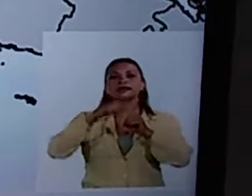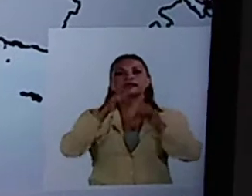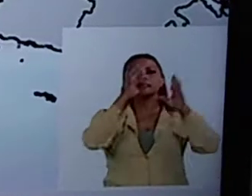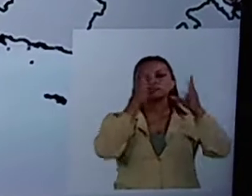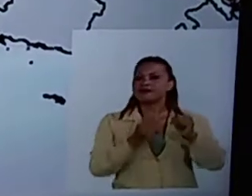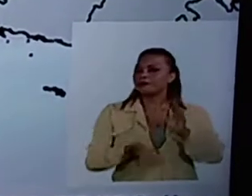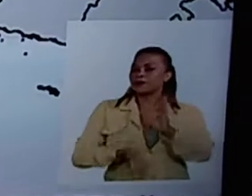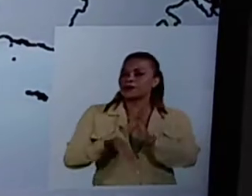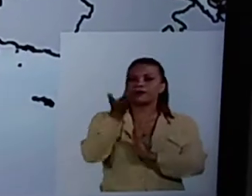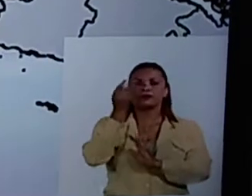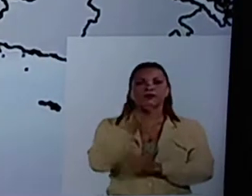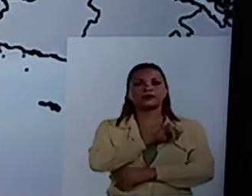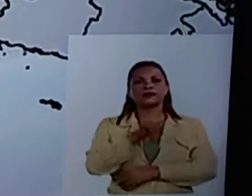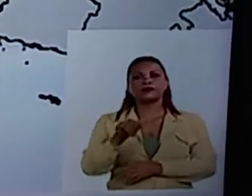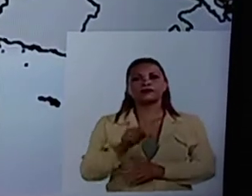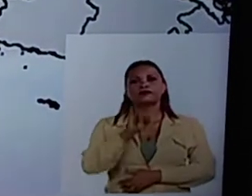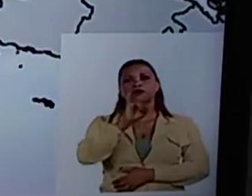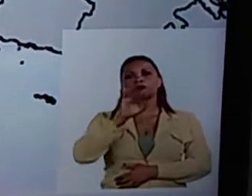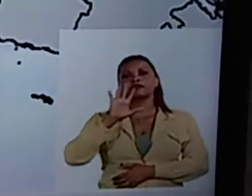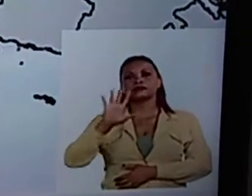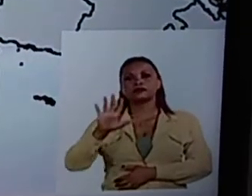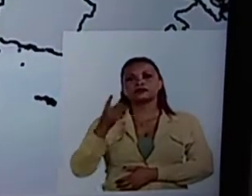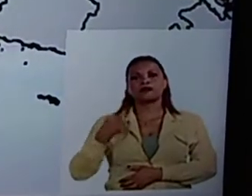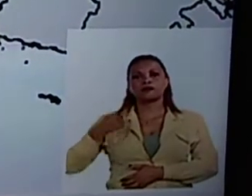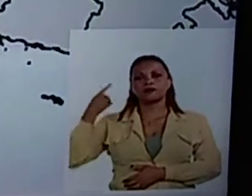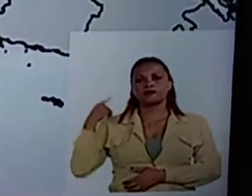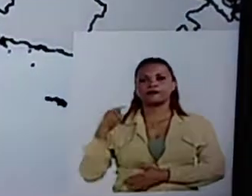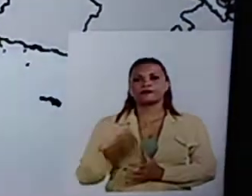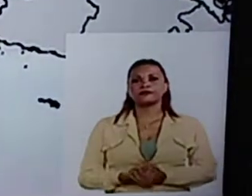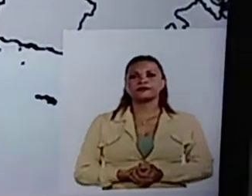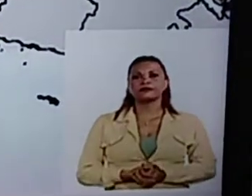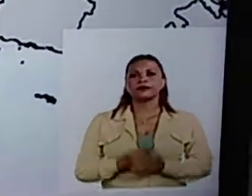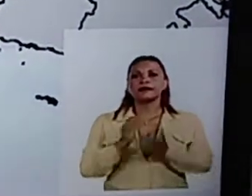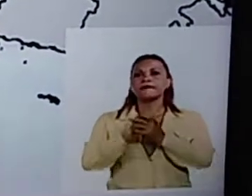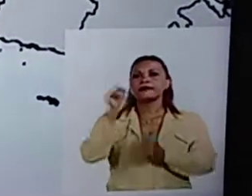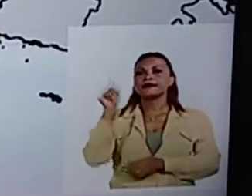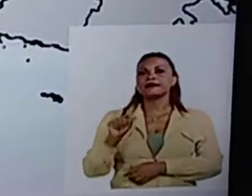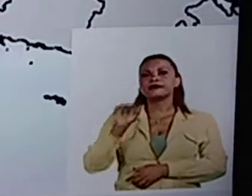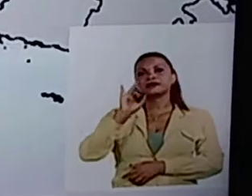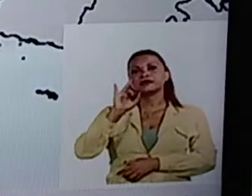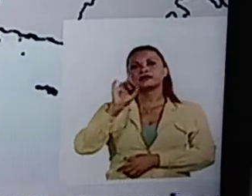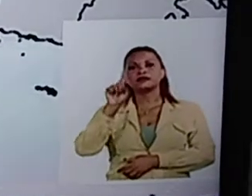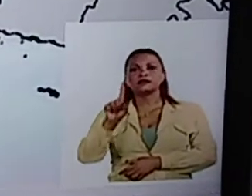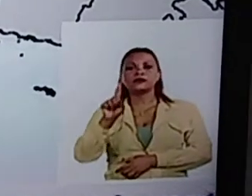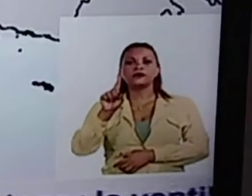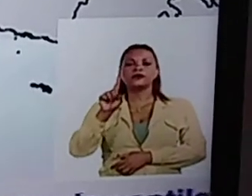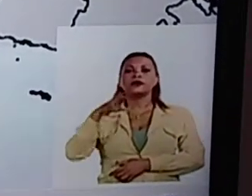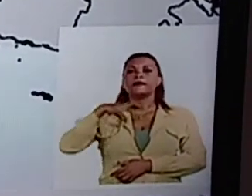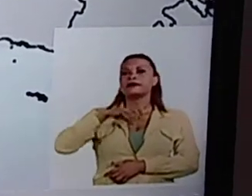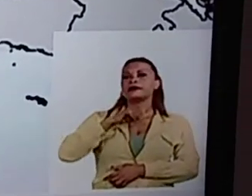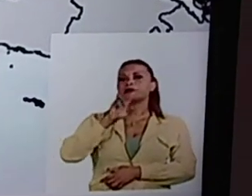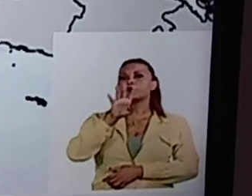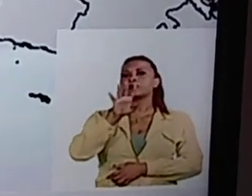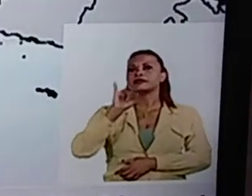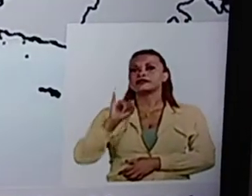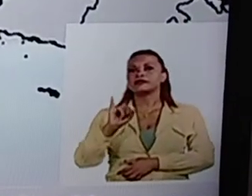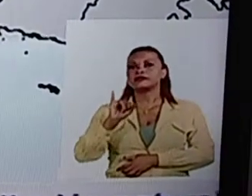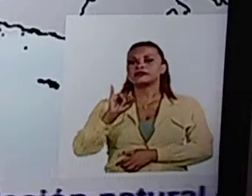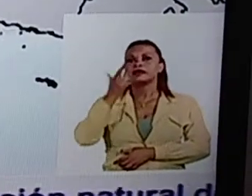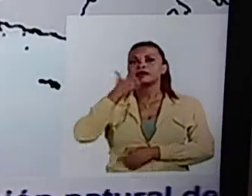elevada, 95 en el día de ayer. Mayabeque, 71. Pinar, 46.